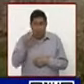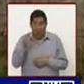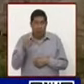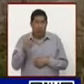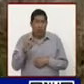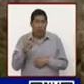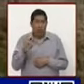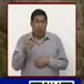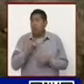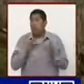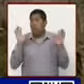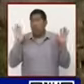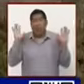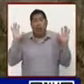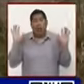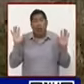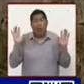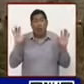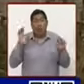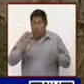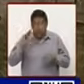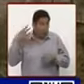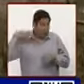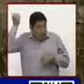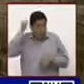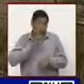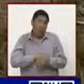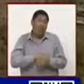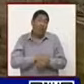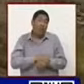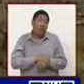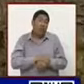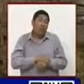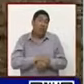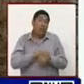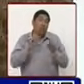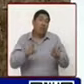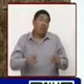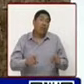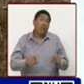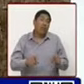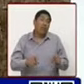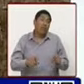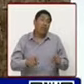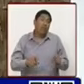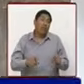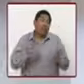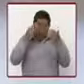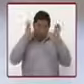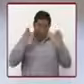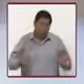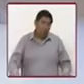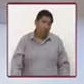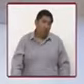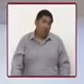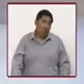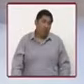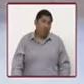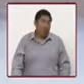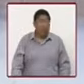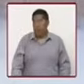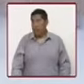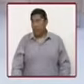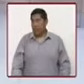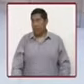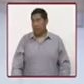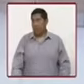prendido? Yo nada que yo no sé. ¿Su patrón está detenido o no? ¿Está detenido su patrón? Yo creo que debe estar.